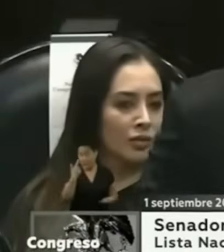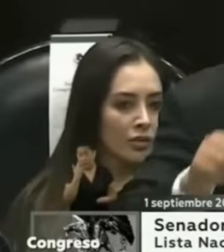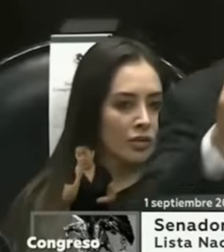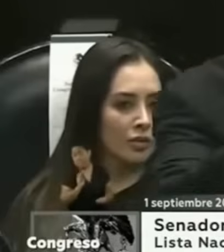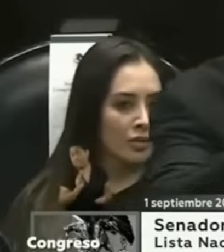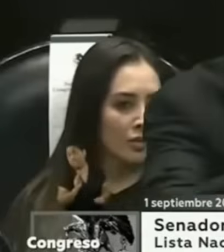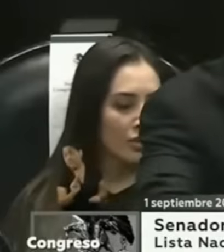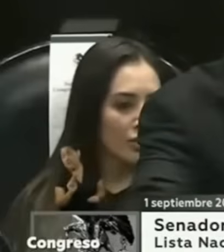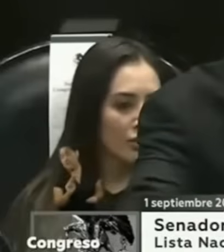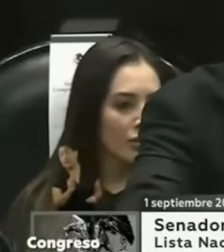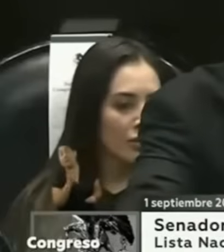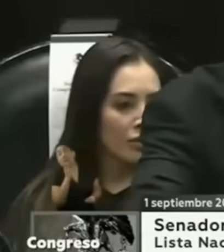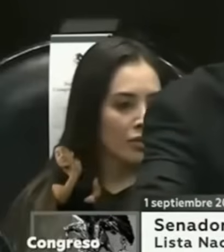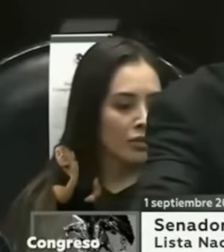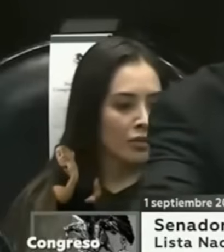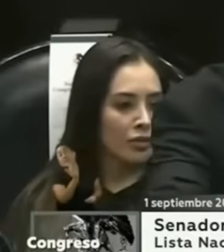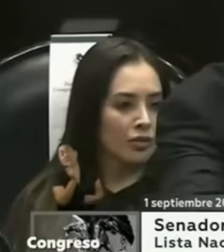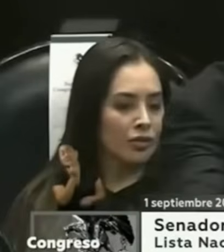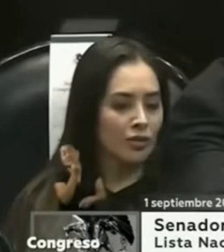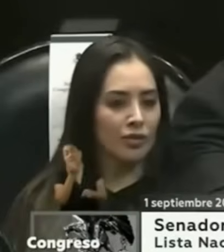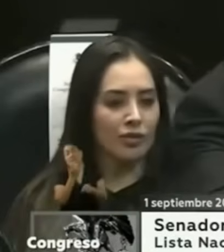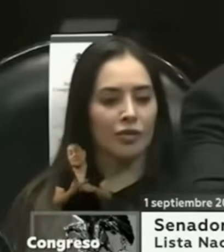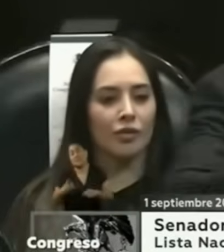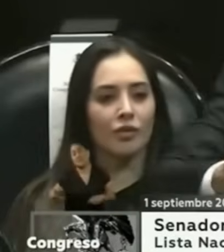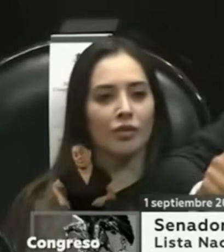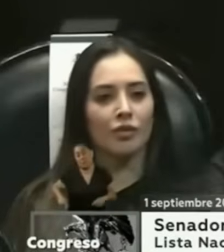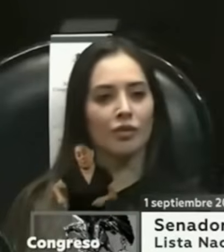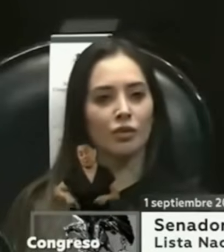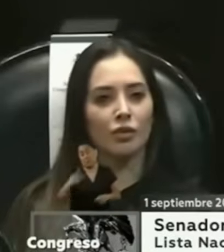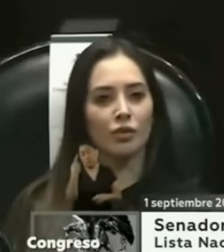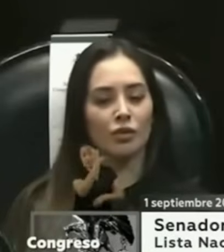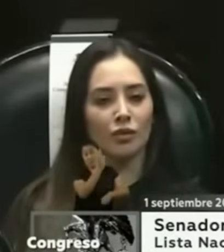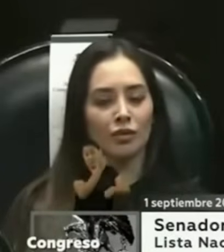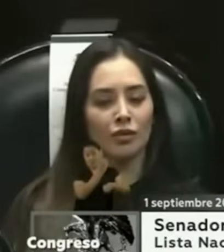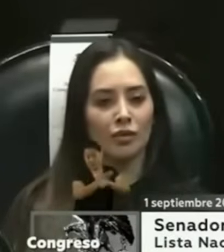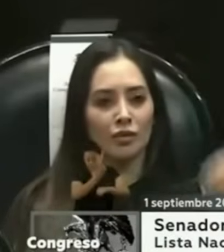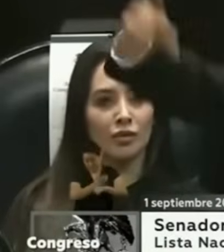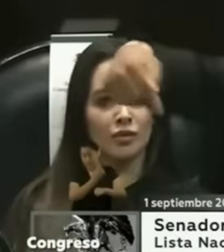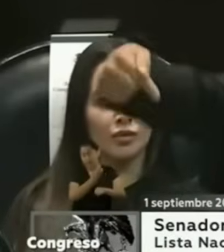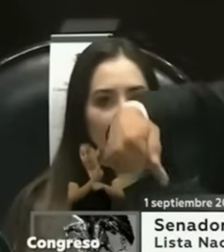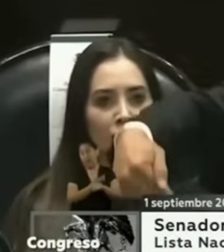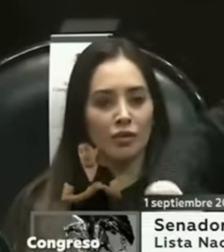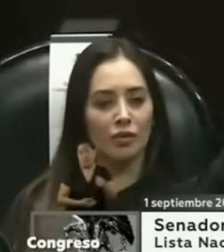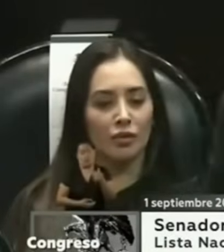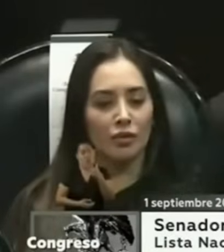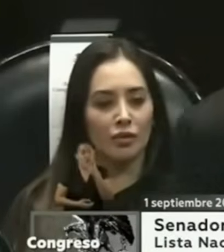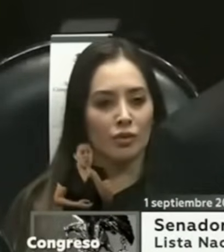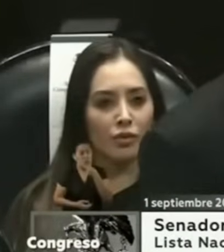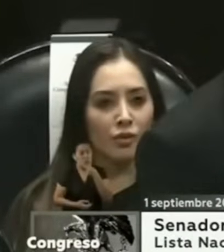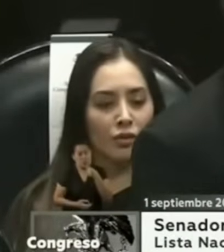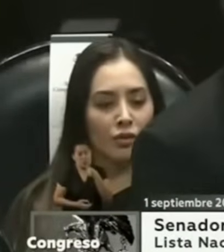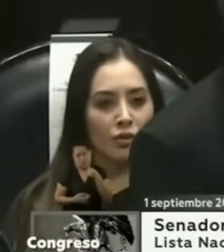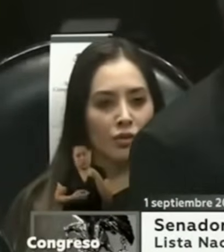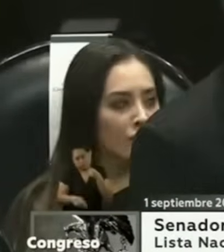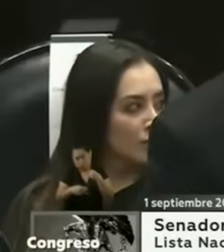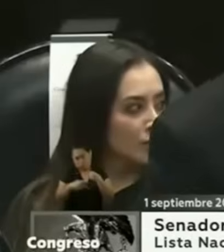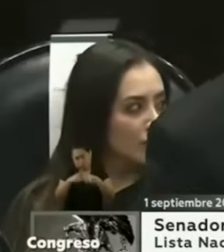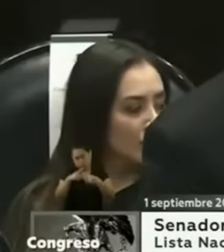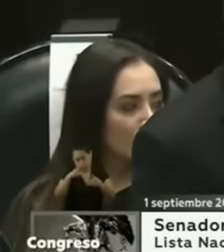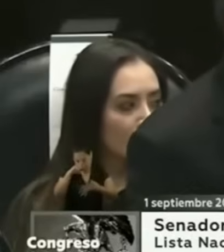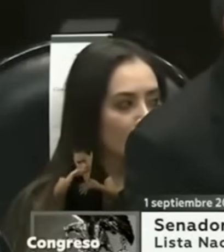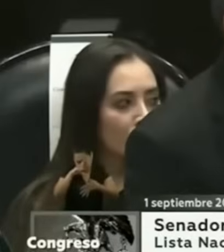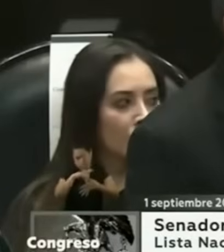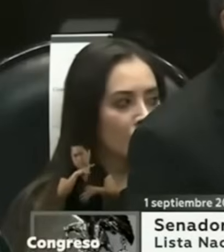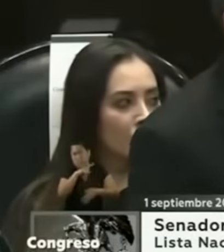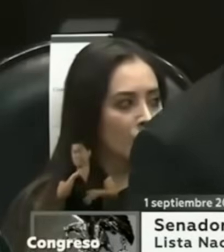Alito, a cambio, por supuesto, de una generosa suma, es: tú ponte del lado de la Casa Blanca, tú trabaja